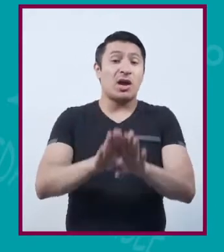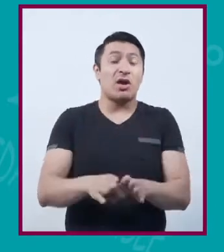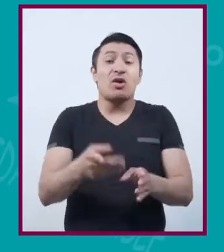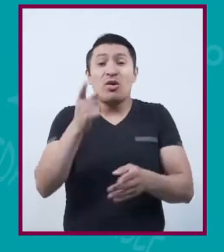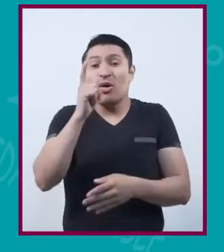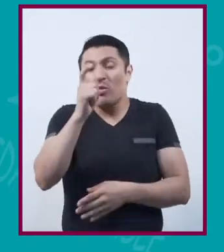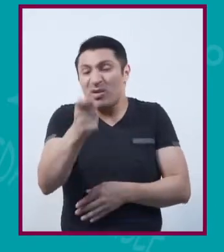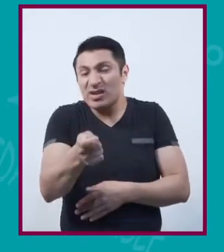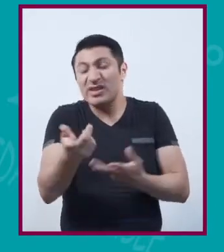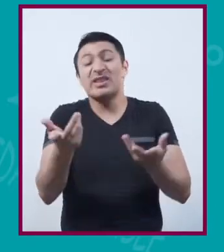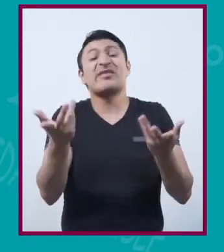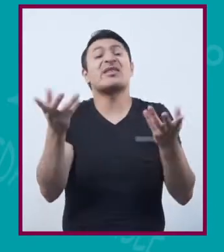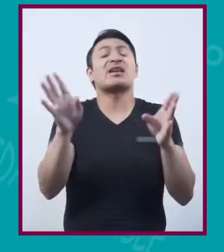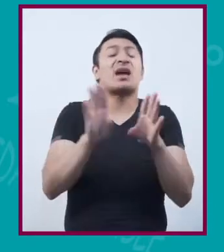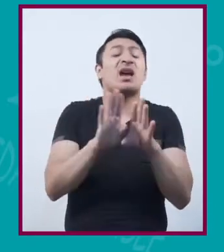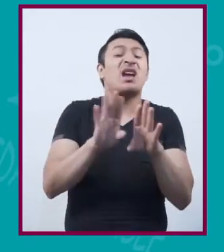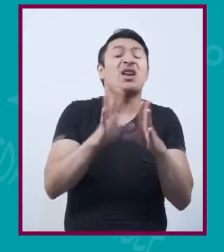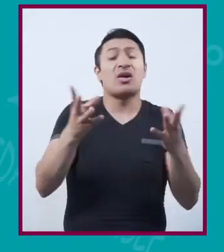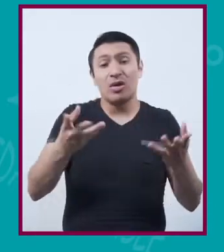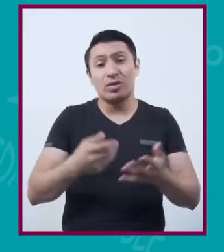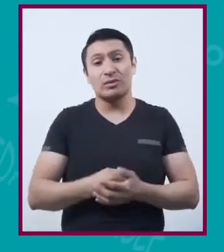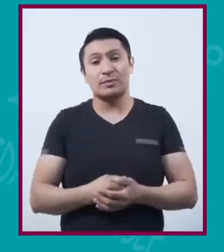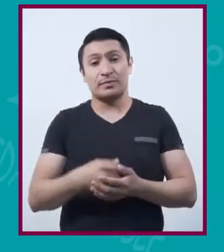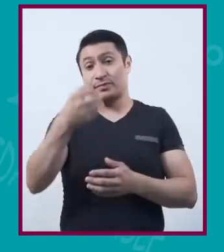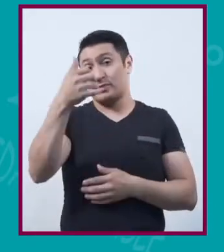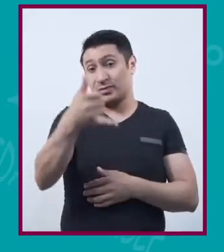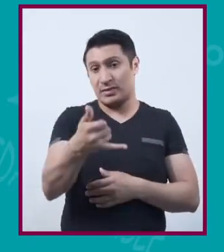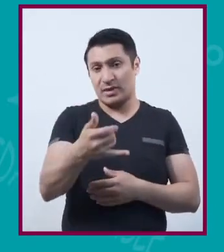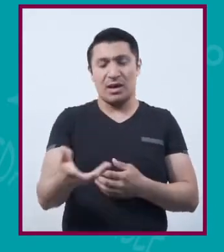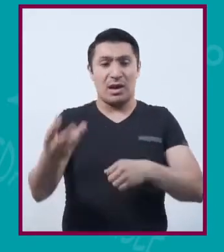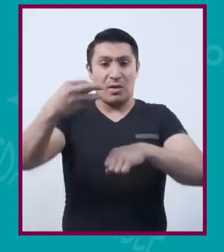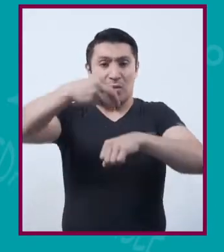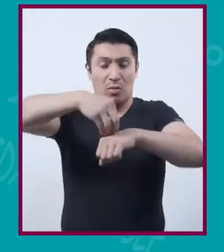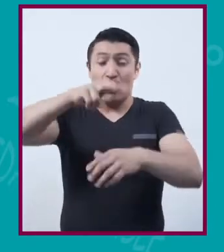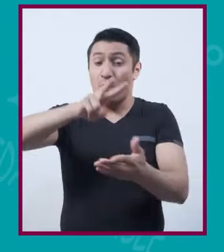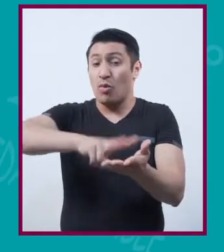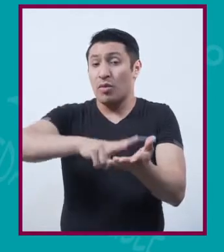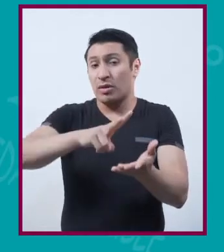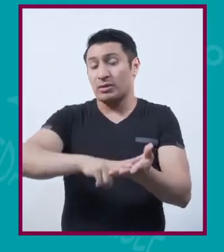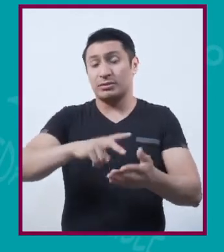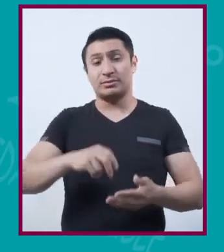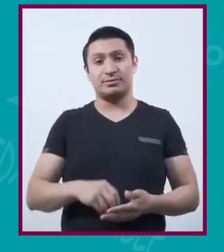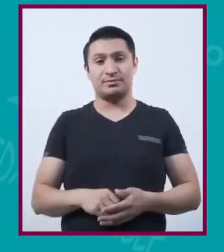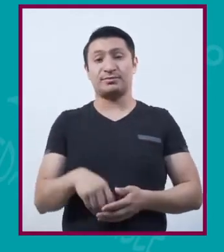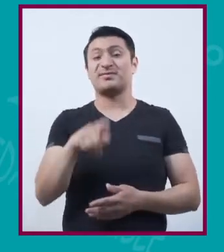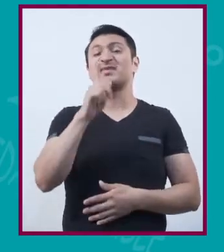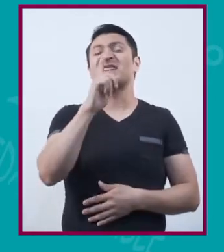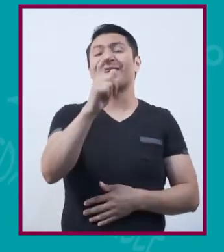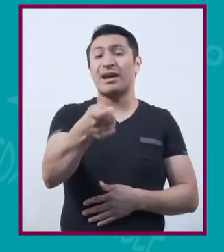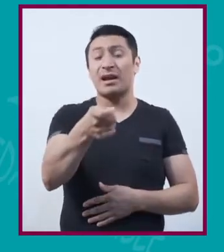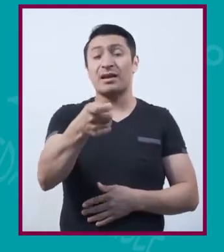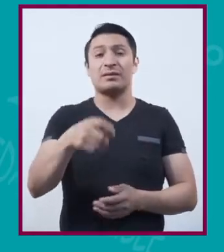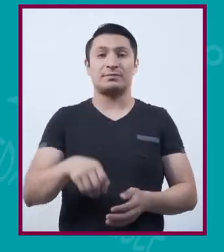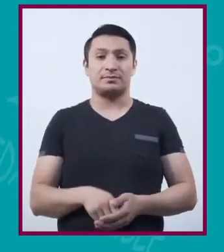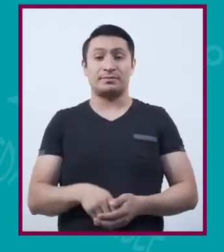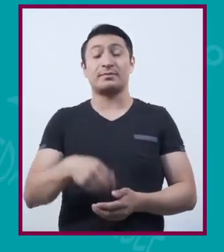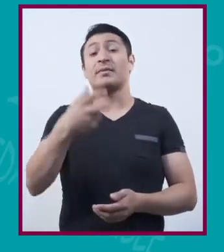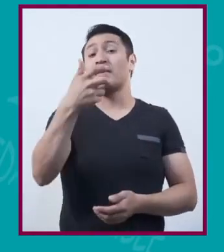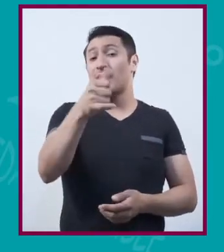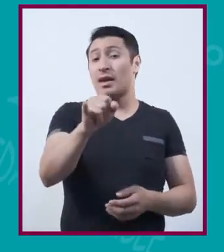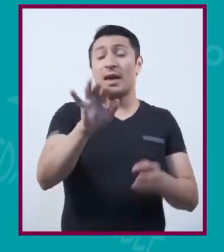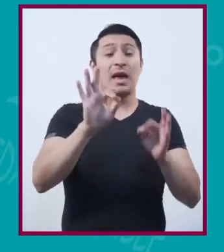significan, cómo les dan significado y les atribuyen cierto valor. Quiere decir que es una